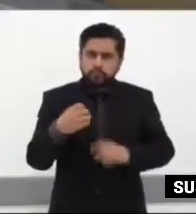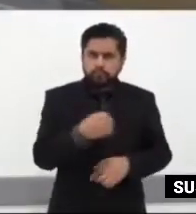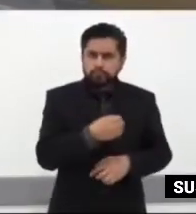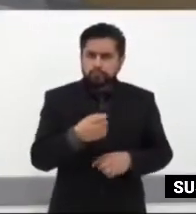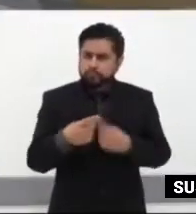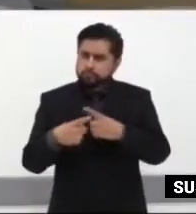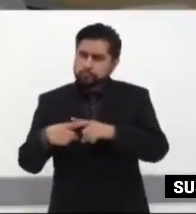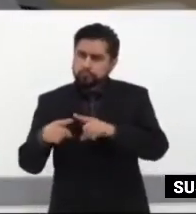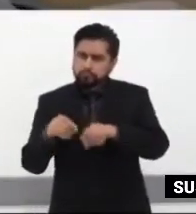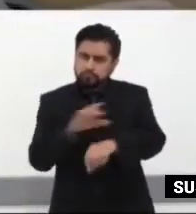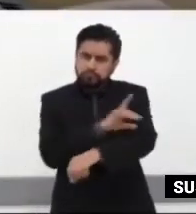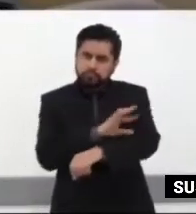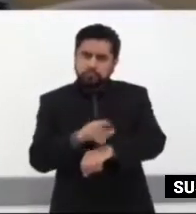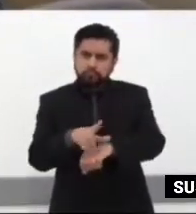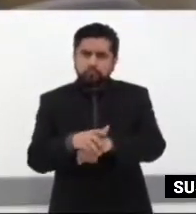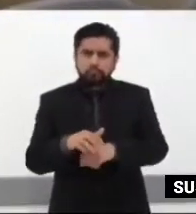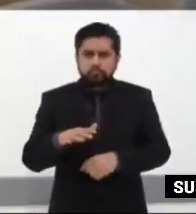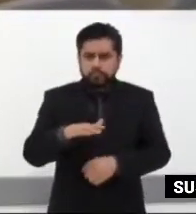del área administrativa.